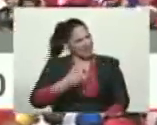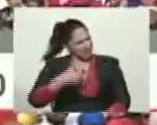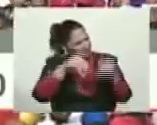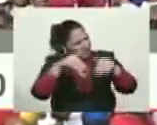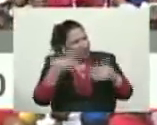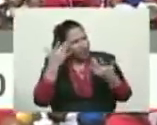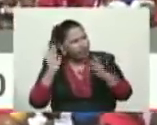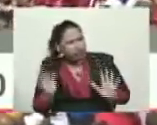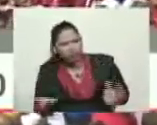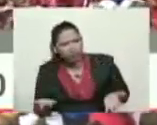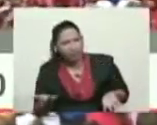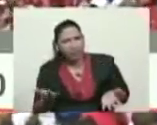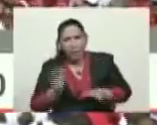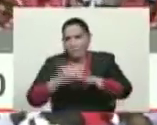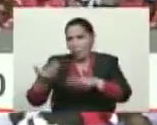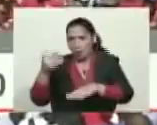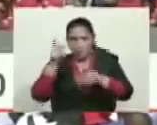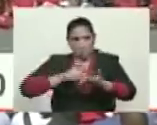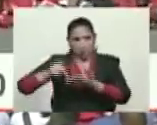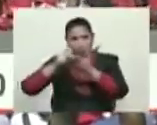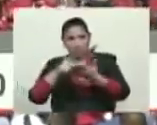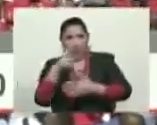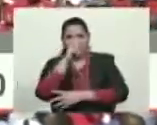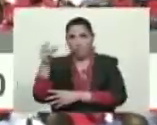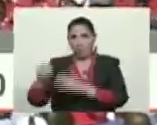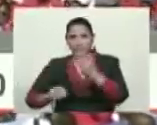cosa? ¿Por qué no participaron el 20 de mayo?